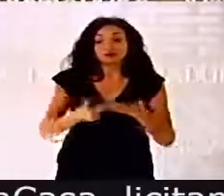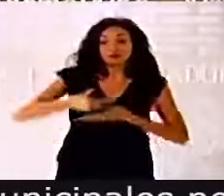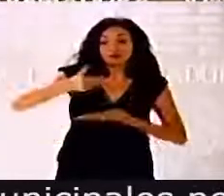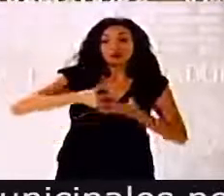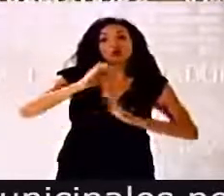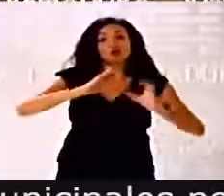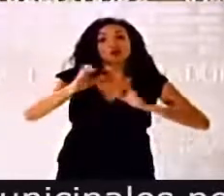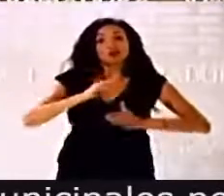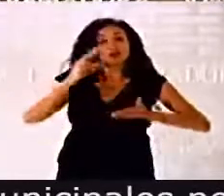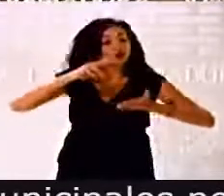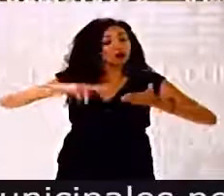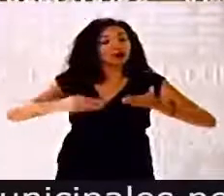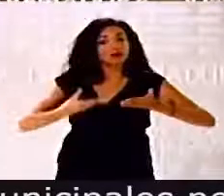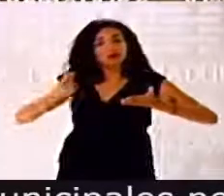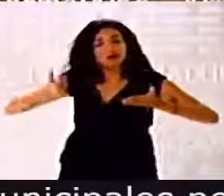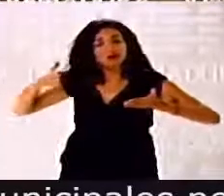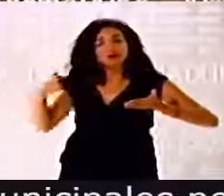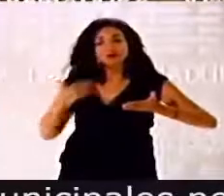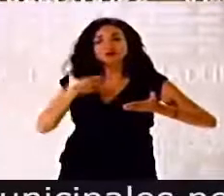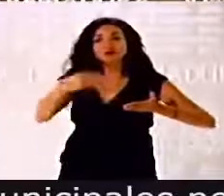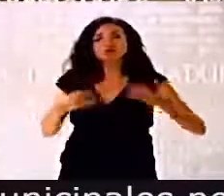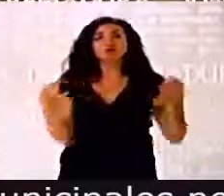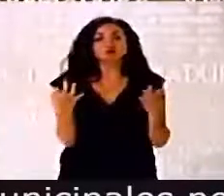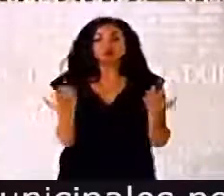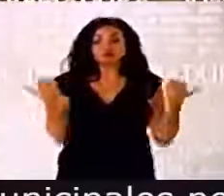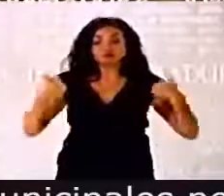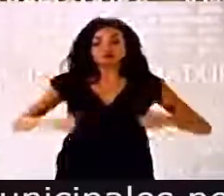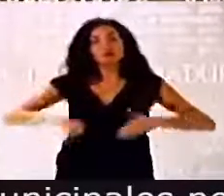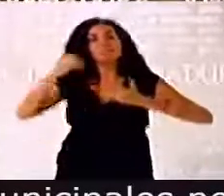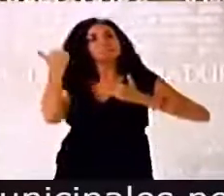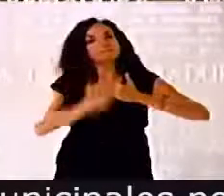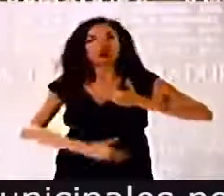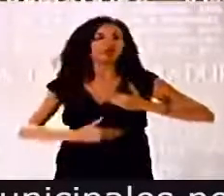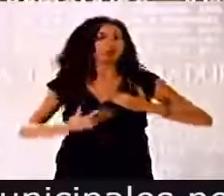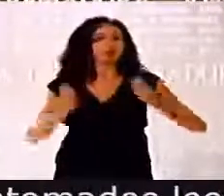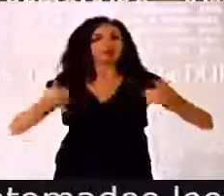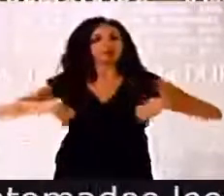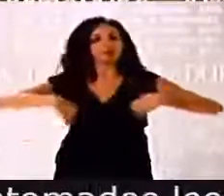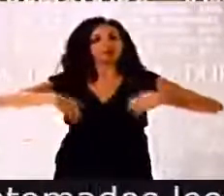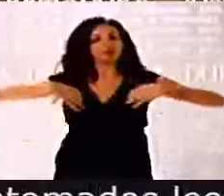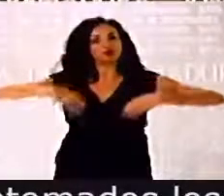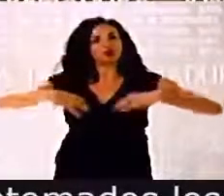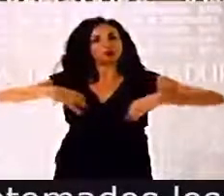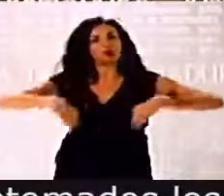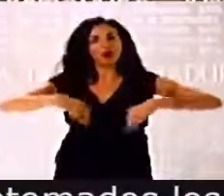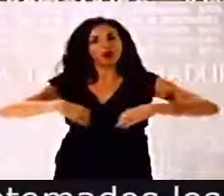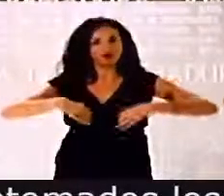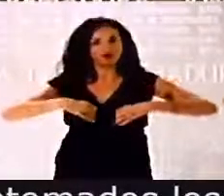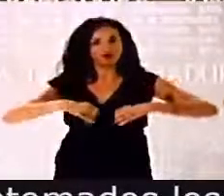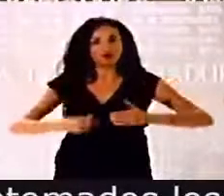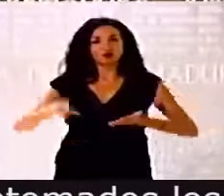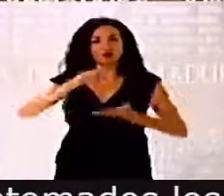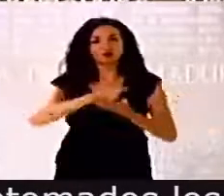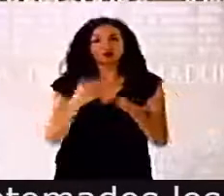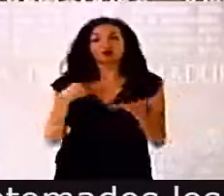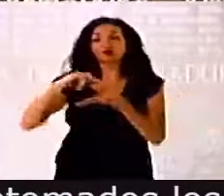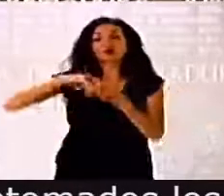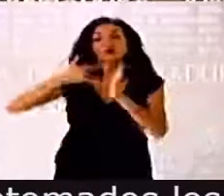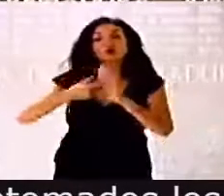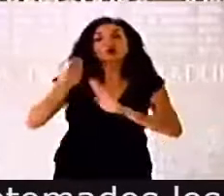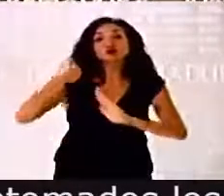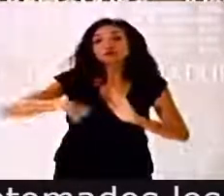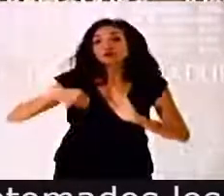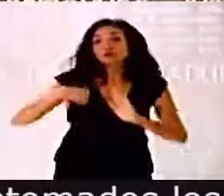comunicación que una vez retomados los plazos administrativos y cierta normalidad administrativa, este proyecto, decían sus